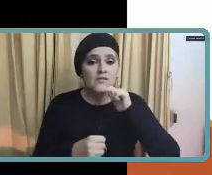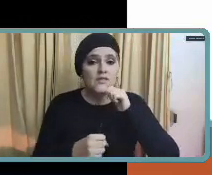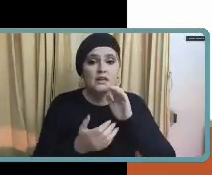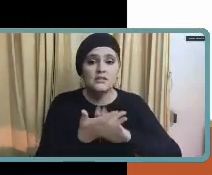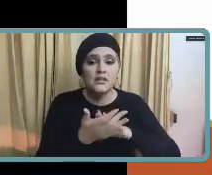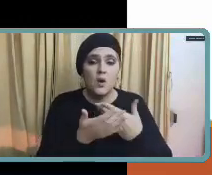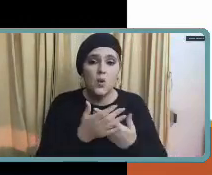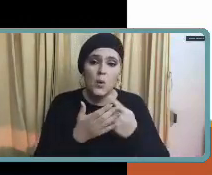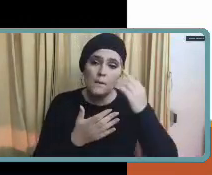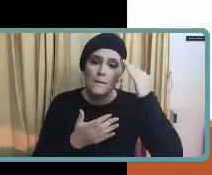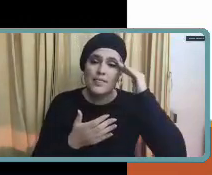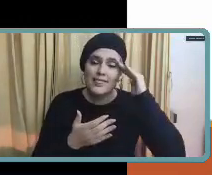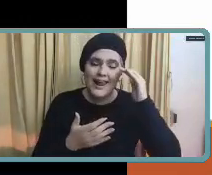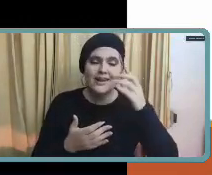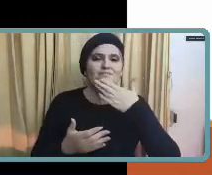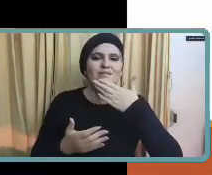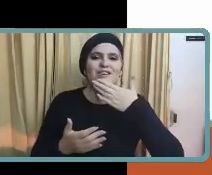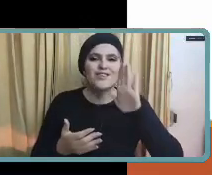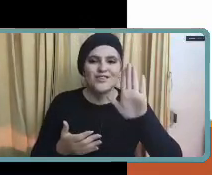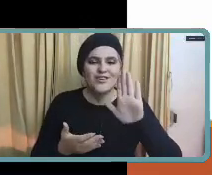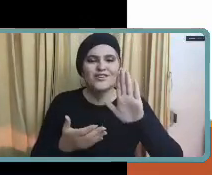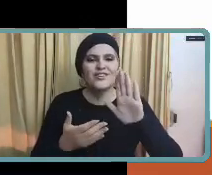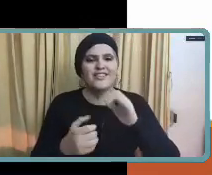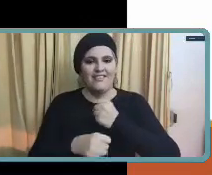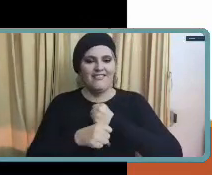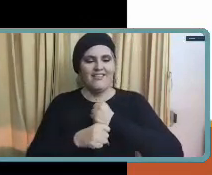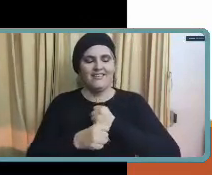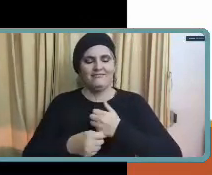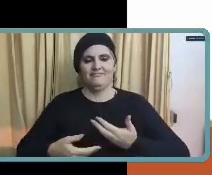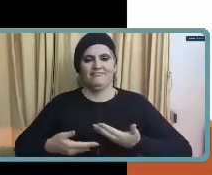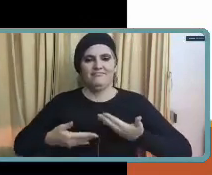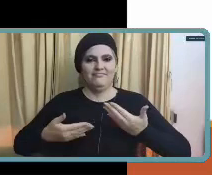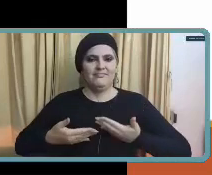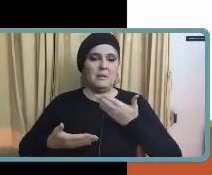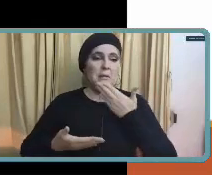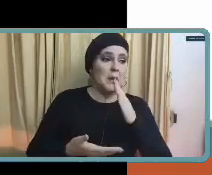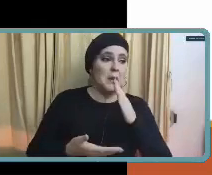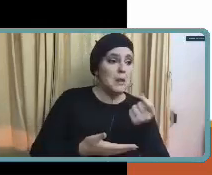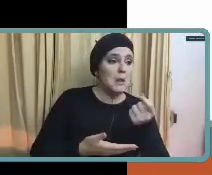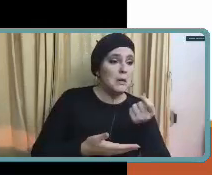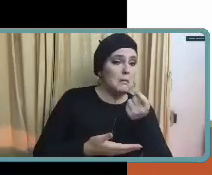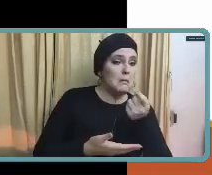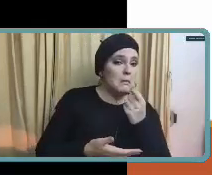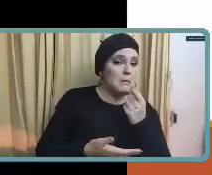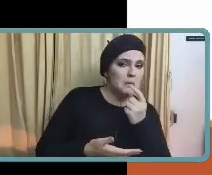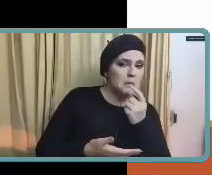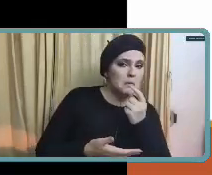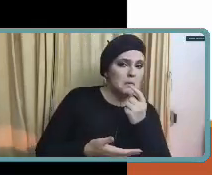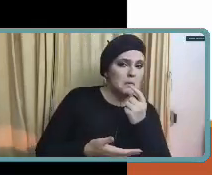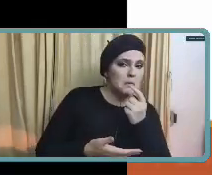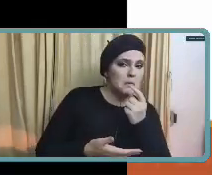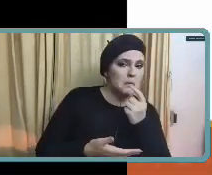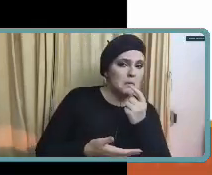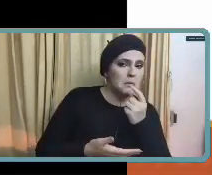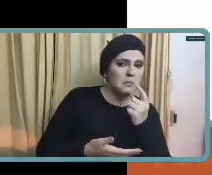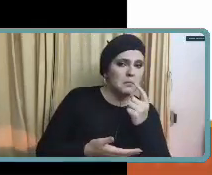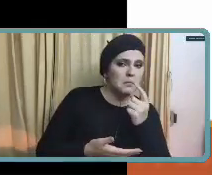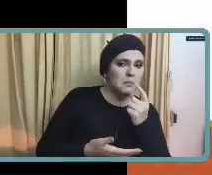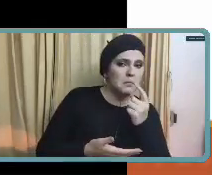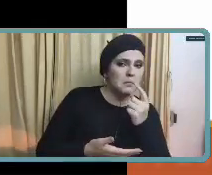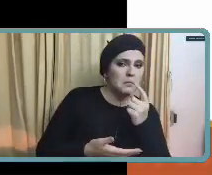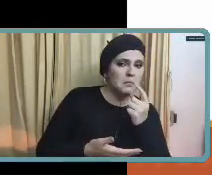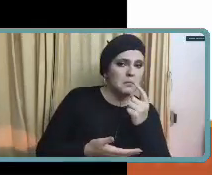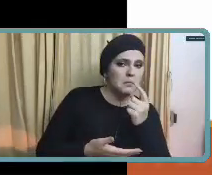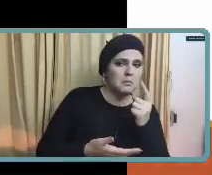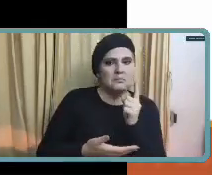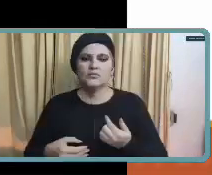cualquier terapia y cualquier medicamento. Yo tengo mis derechos humanos y sufro discriminación por muchos motivos. Muchos de nosotras